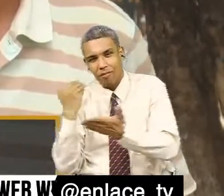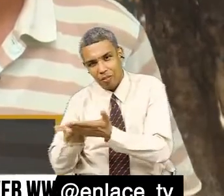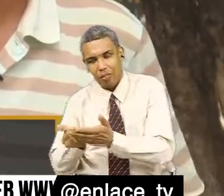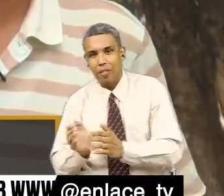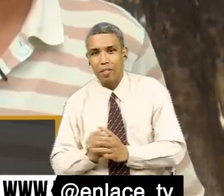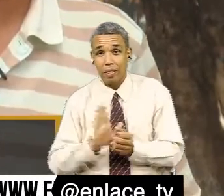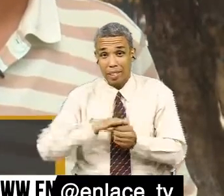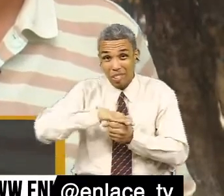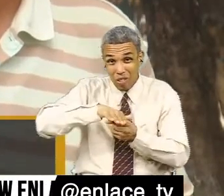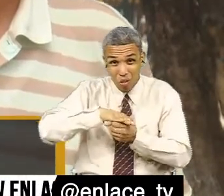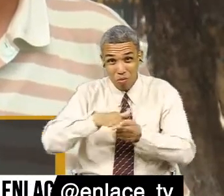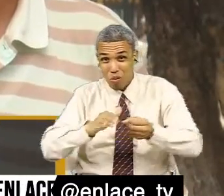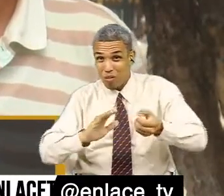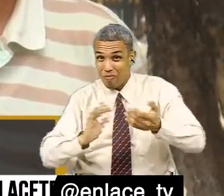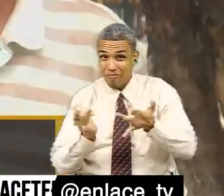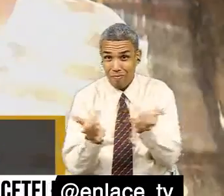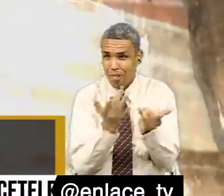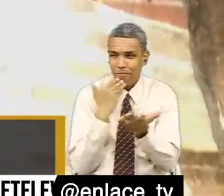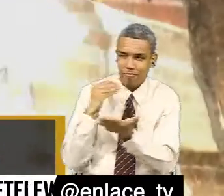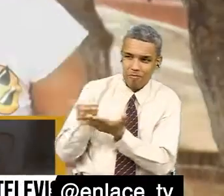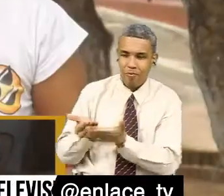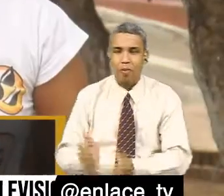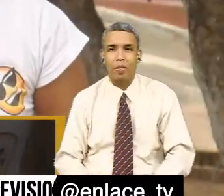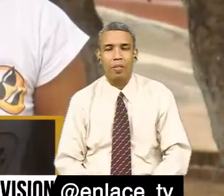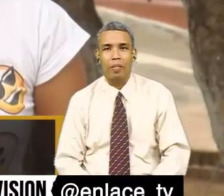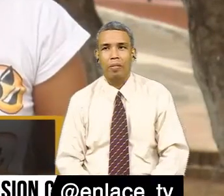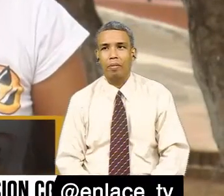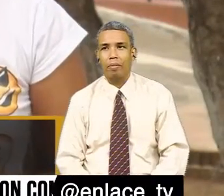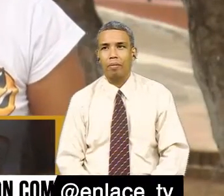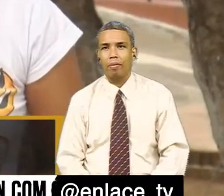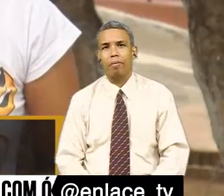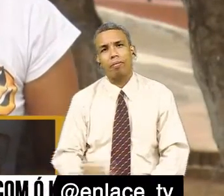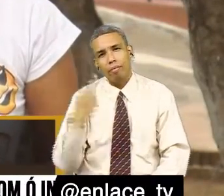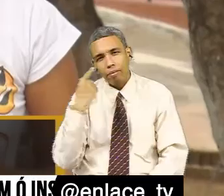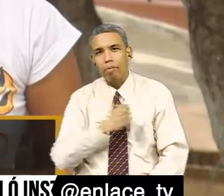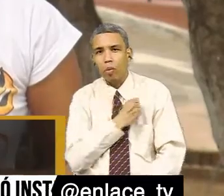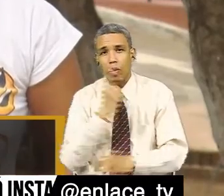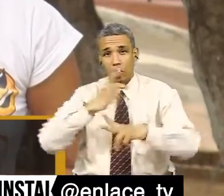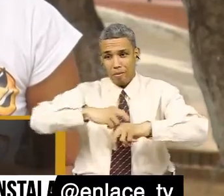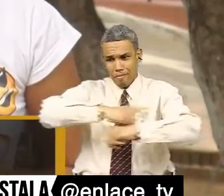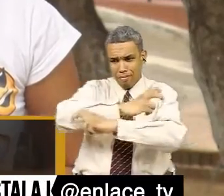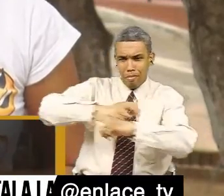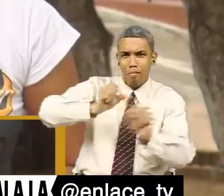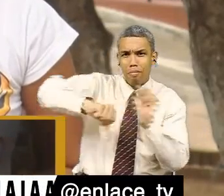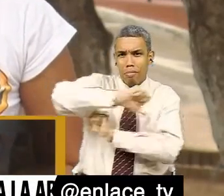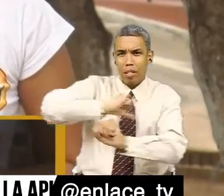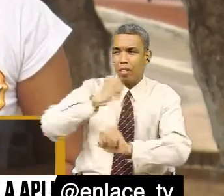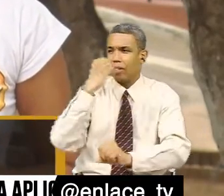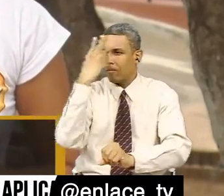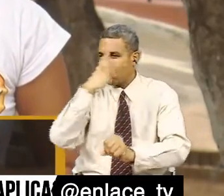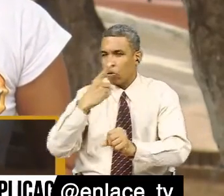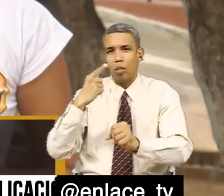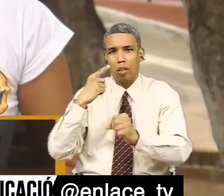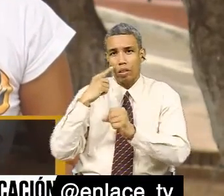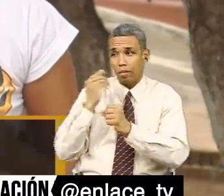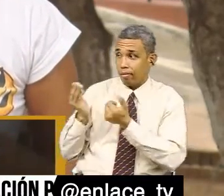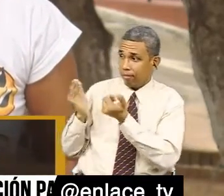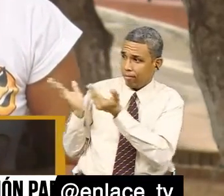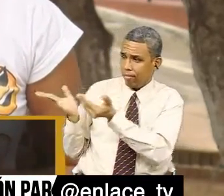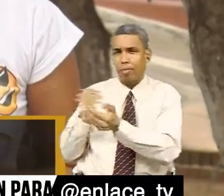barrio La Esperanza queda muy agradecida con esta gran actividad. Les invito a cuidar el parque, eso es de nosotros, para los jóvenes,